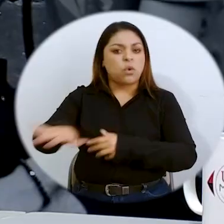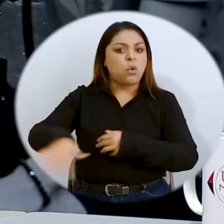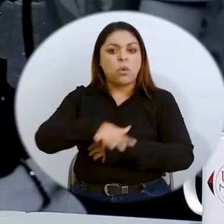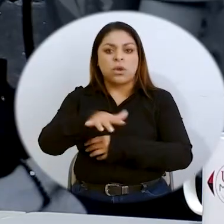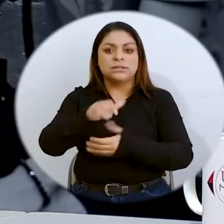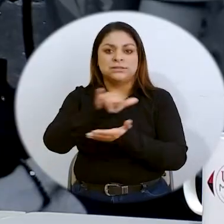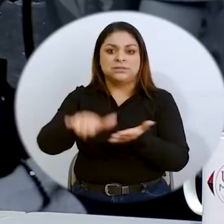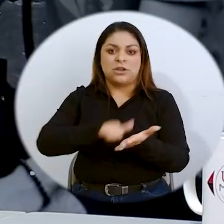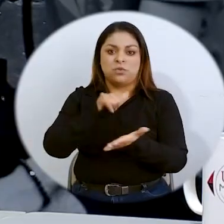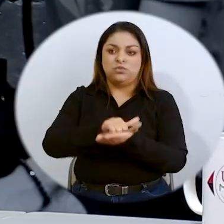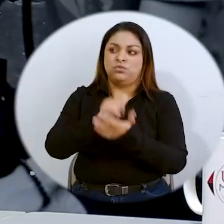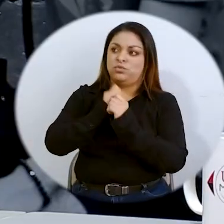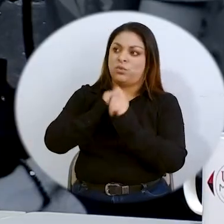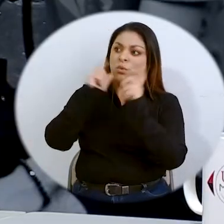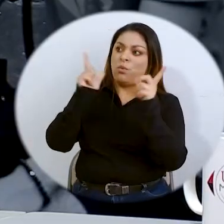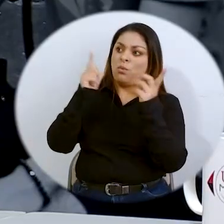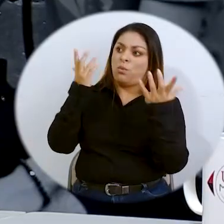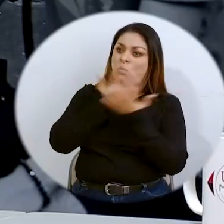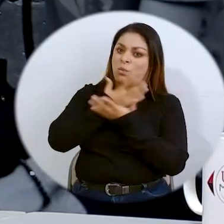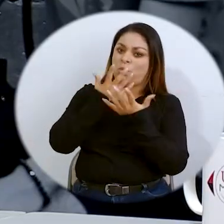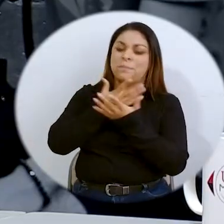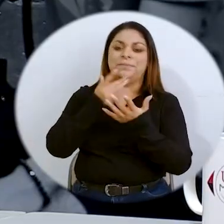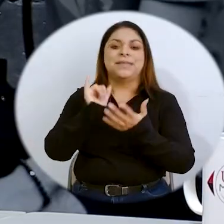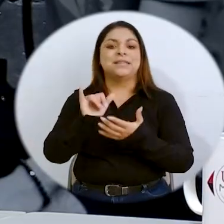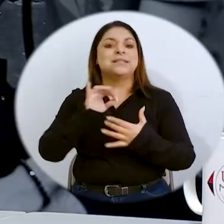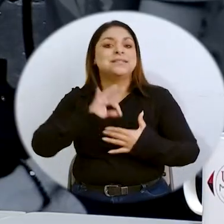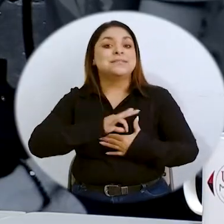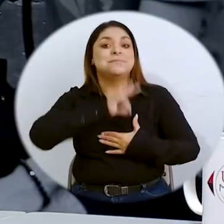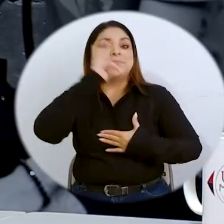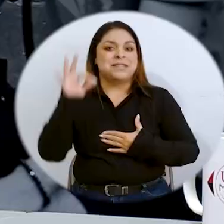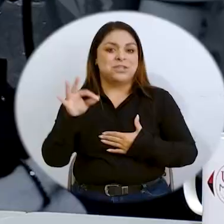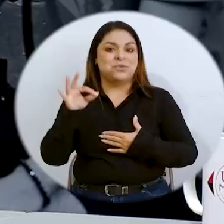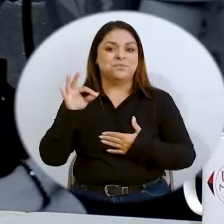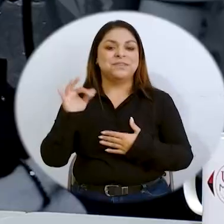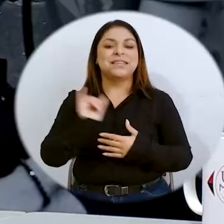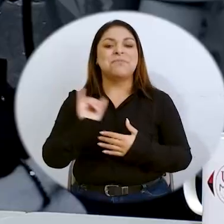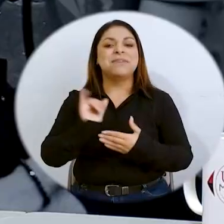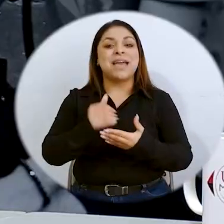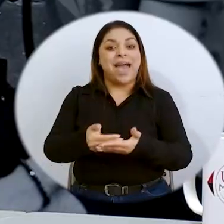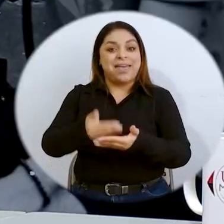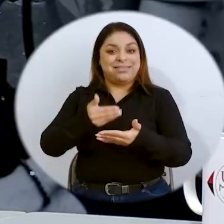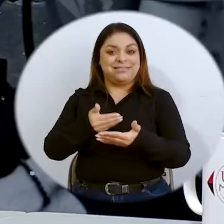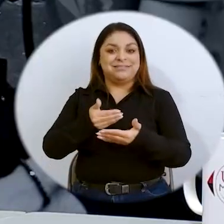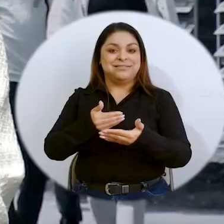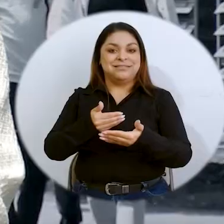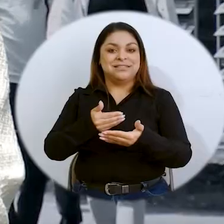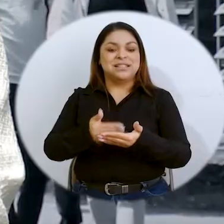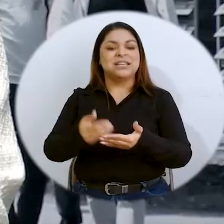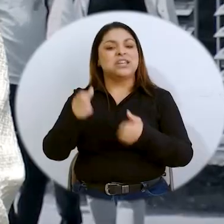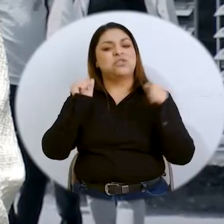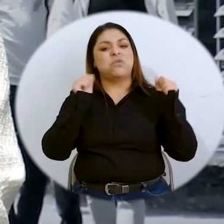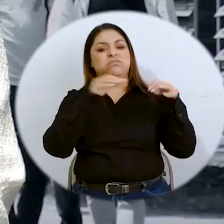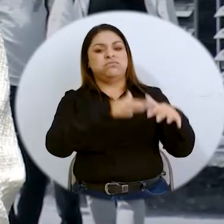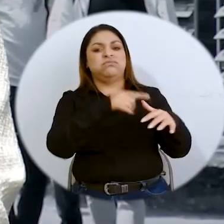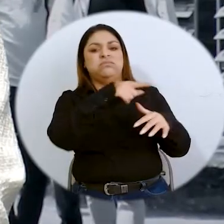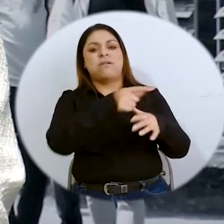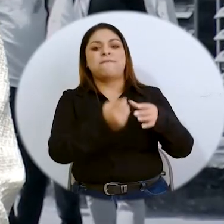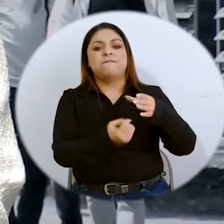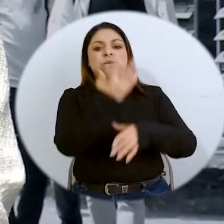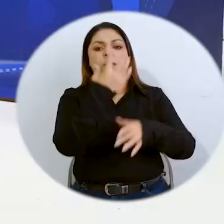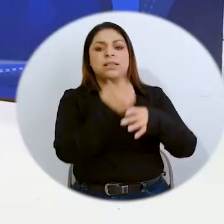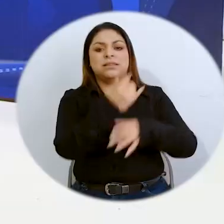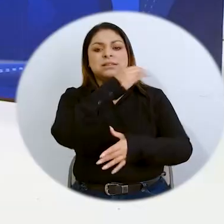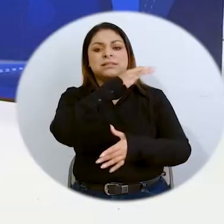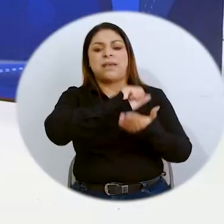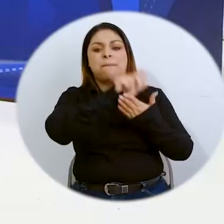capitalinas. Y el espíritu ese, ¿verdad?, el día incluso previo, ¿verdad?, de compartir en la hispanidad